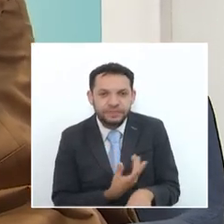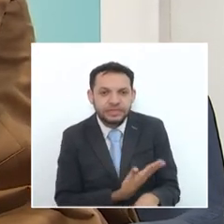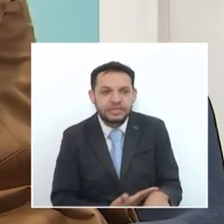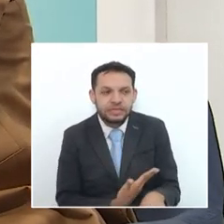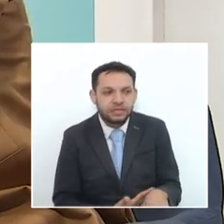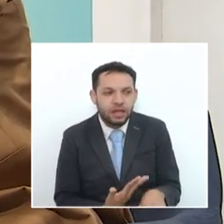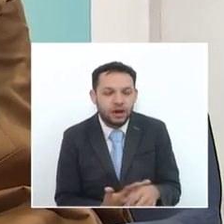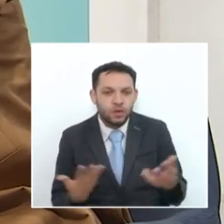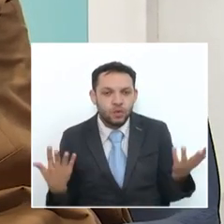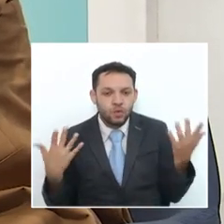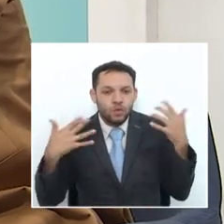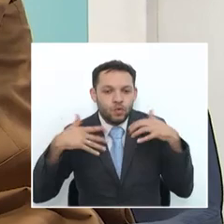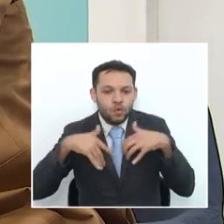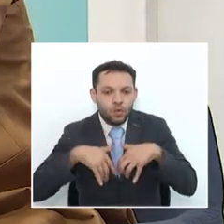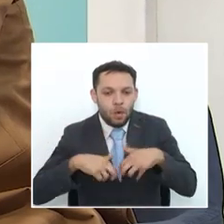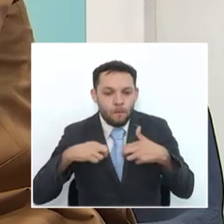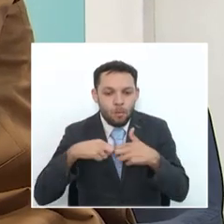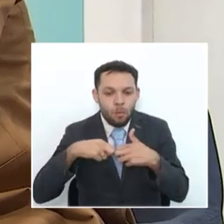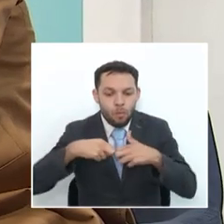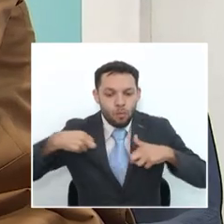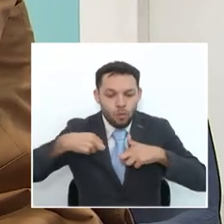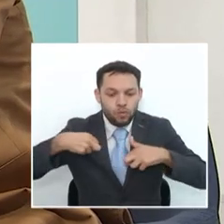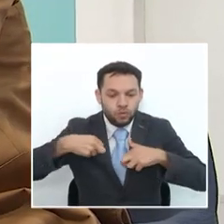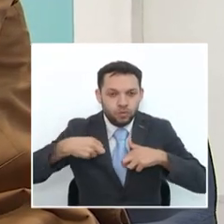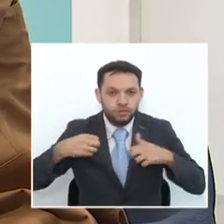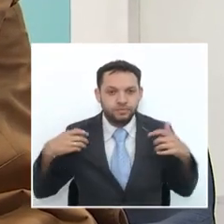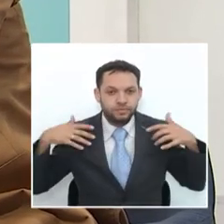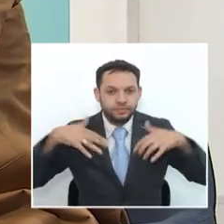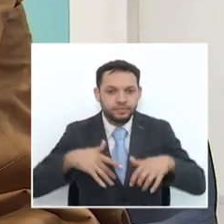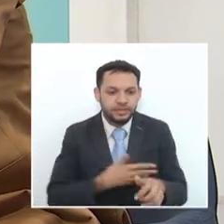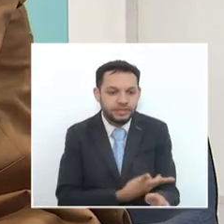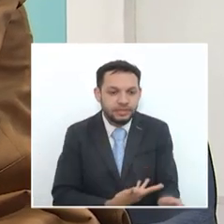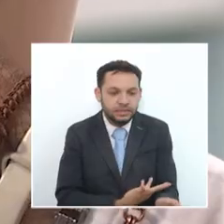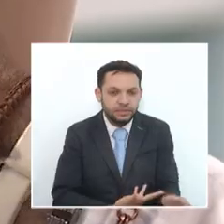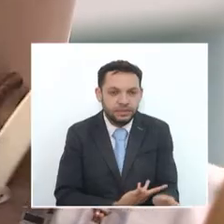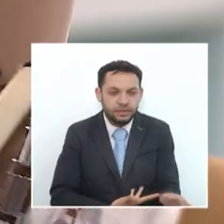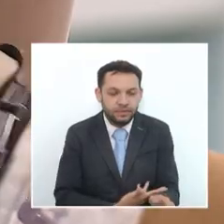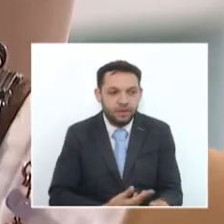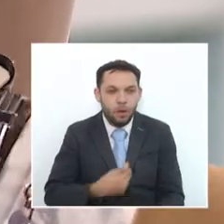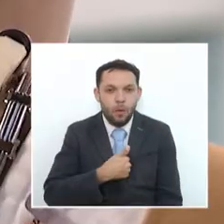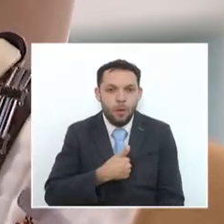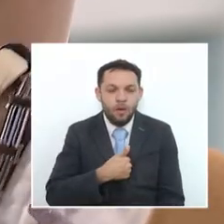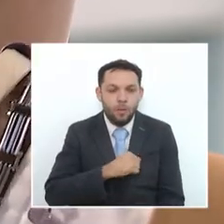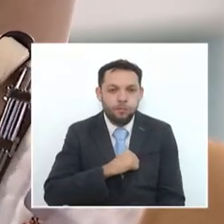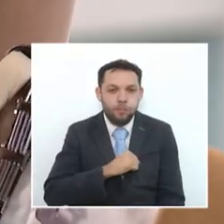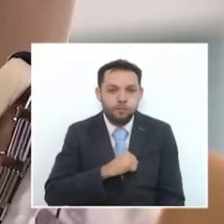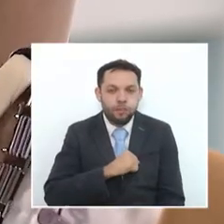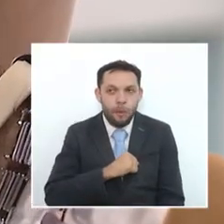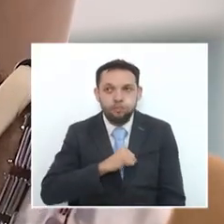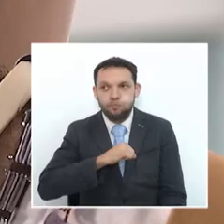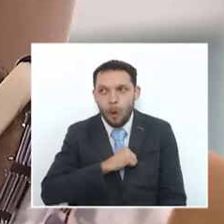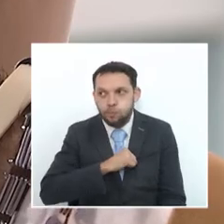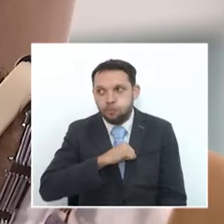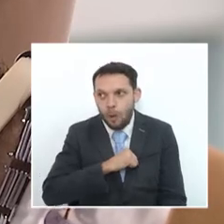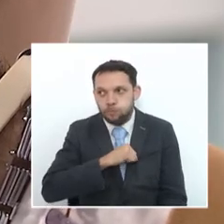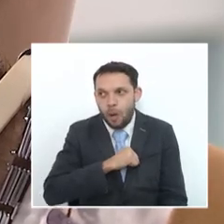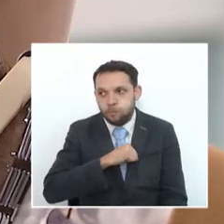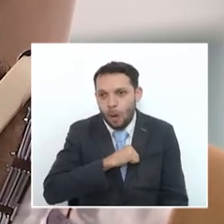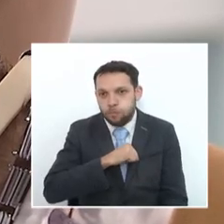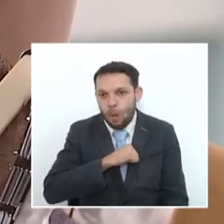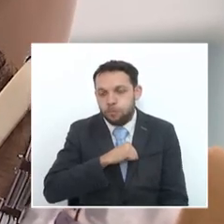llevo al sistema vascular. Y esto hace que tenga más presión y el corazón tenga que latir más